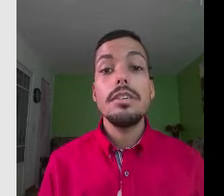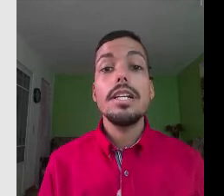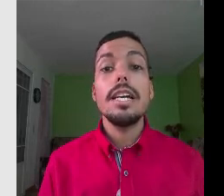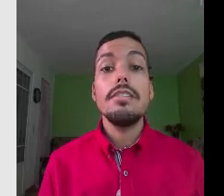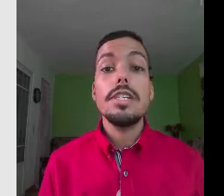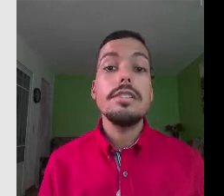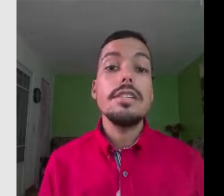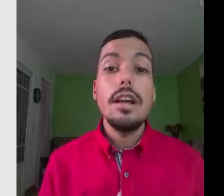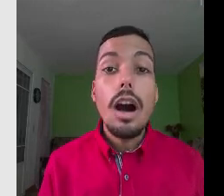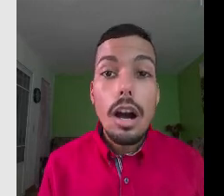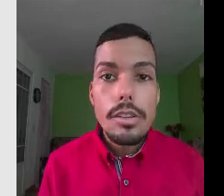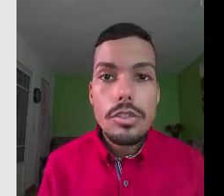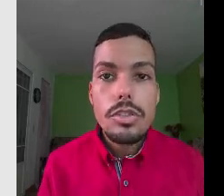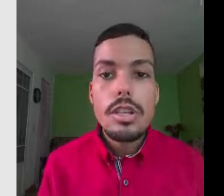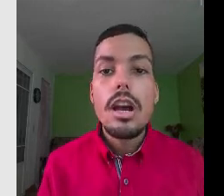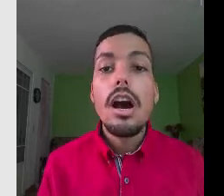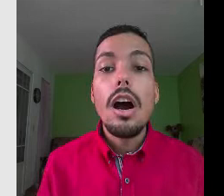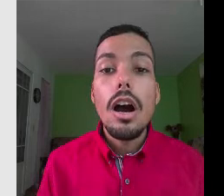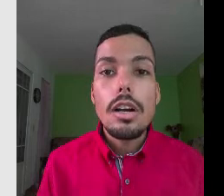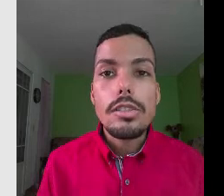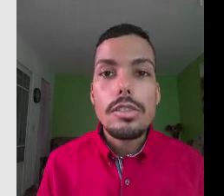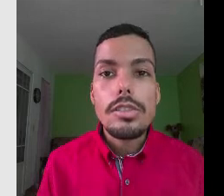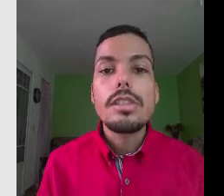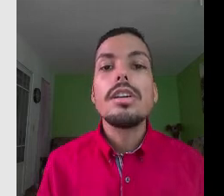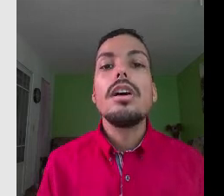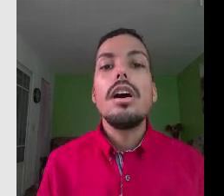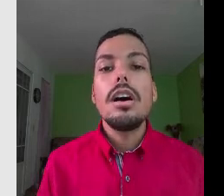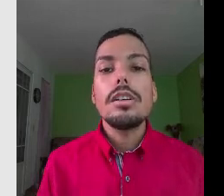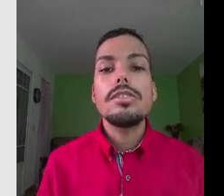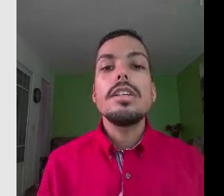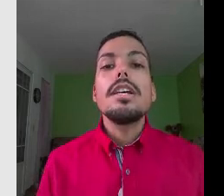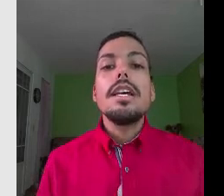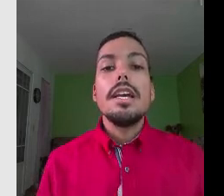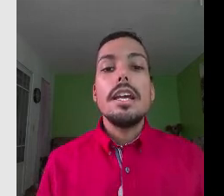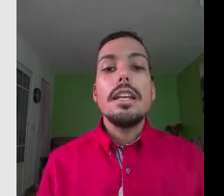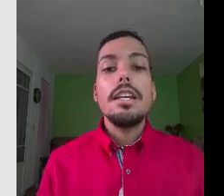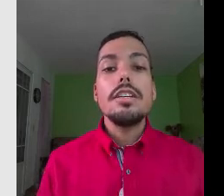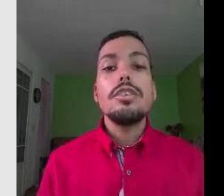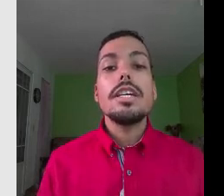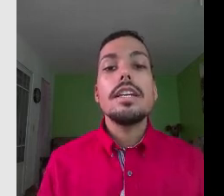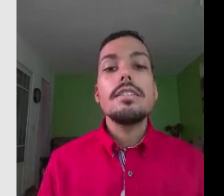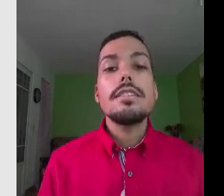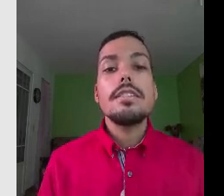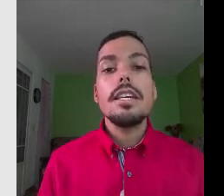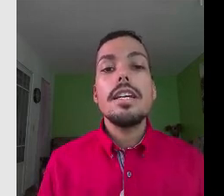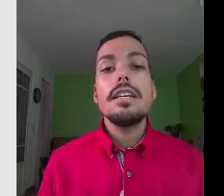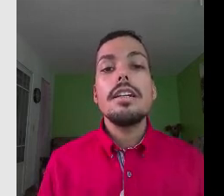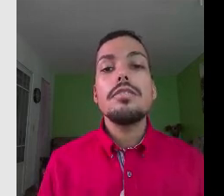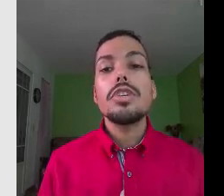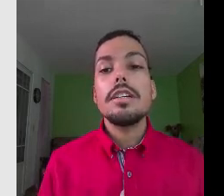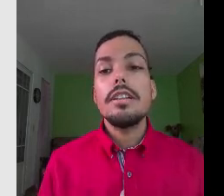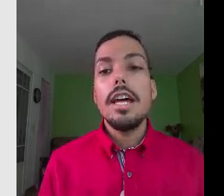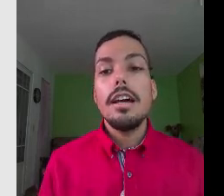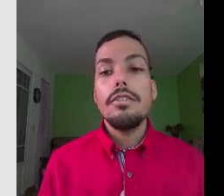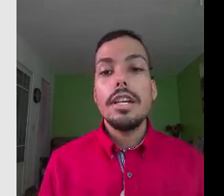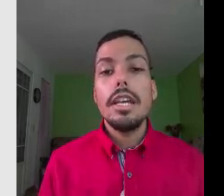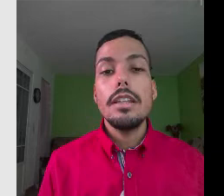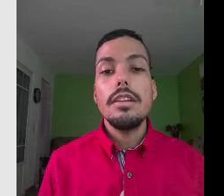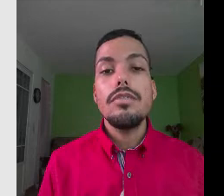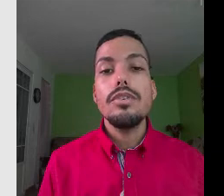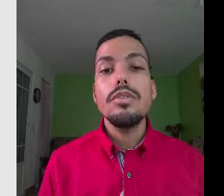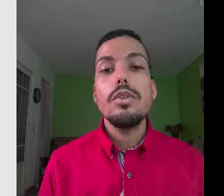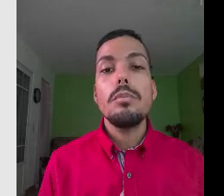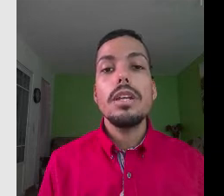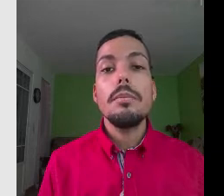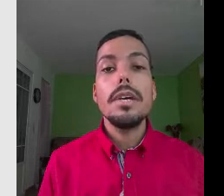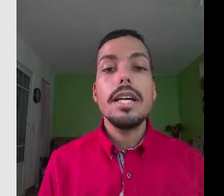estar llamando en el ABC, ox, ox, ox. And here you can see it in real life. En